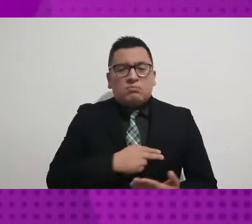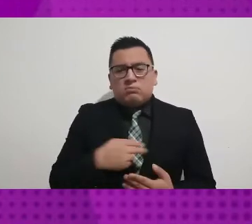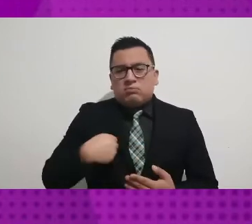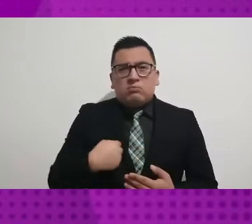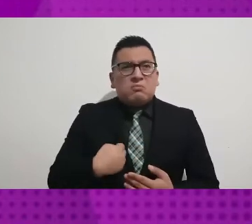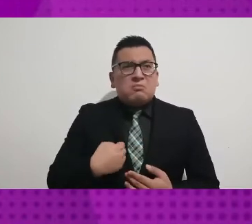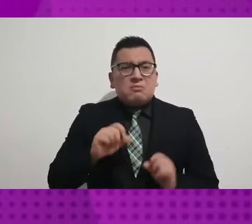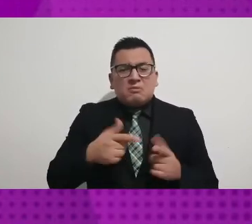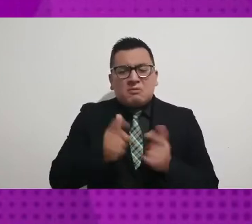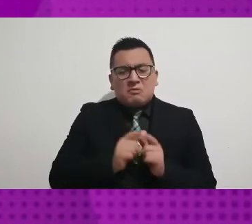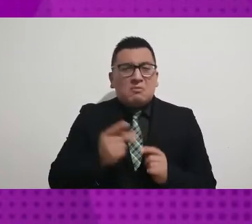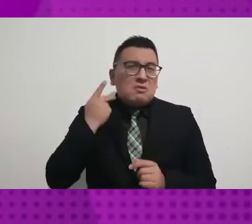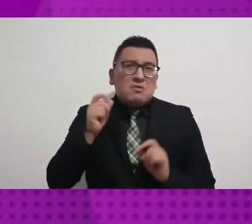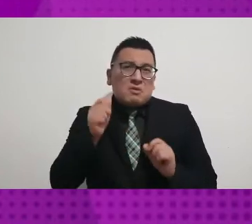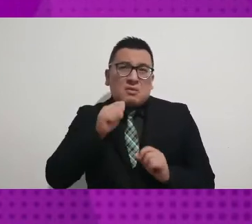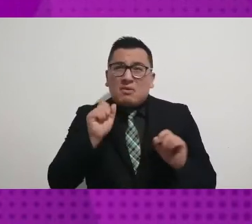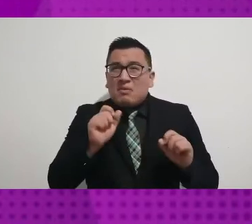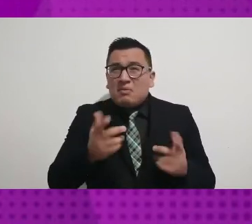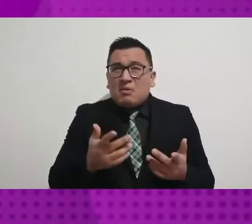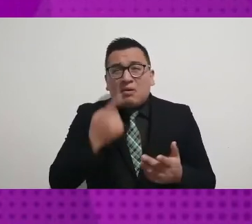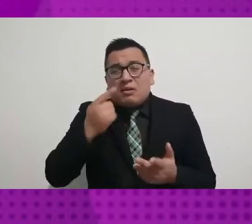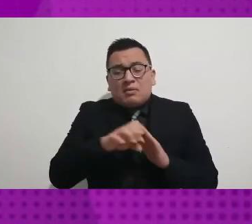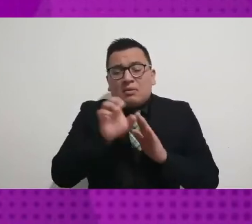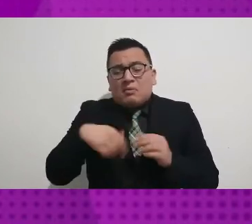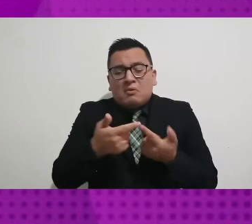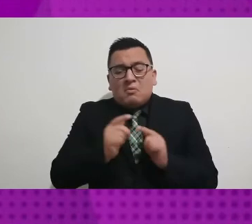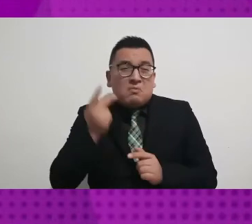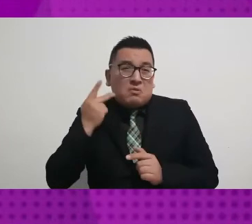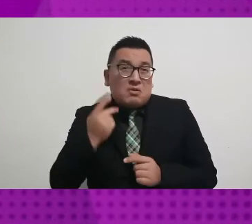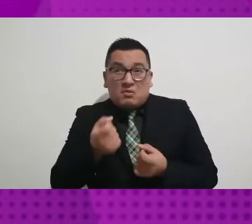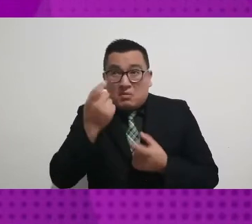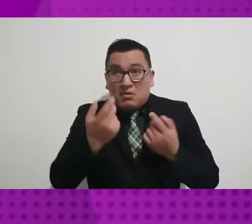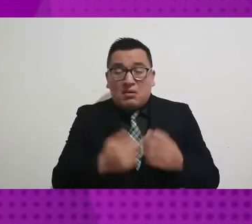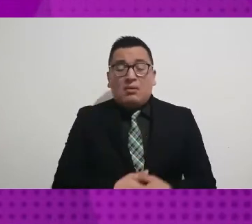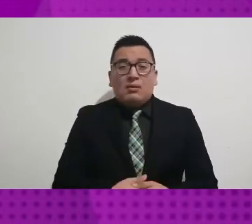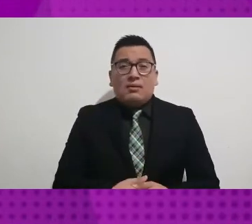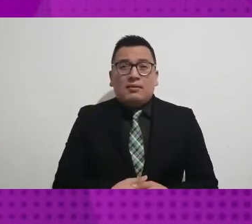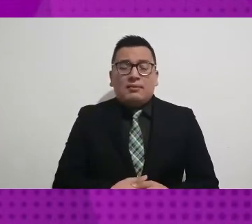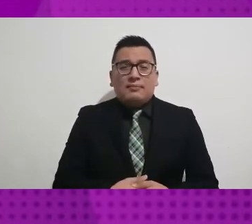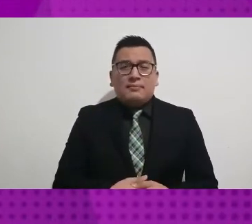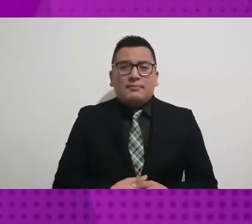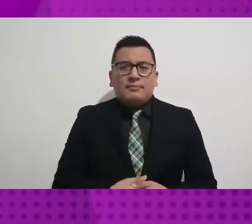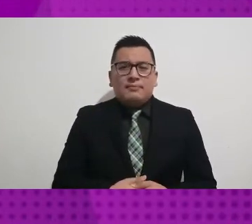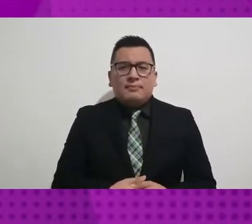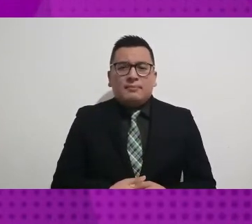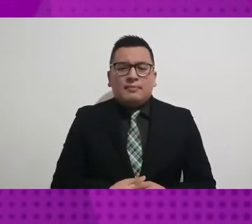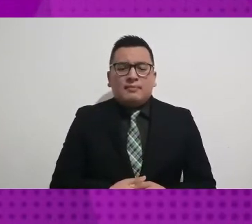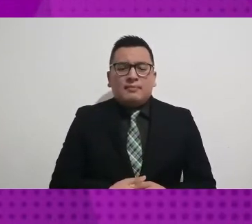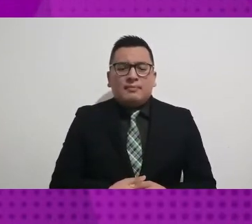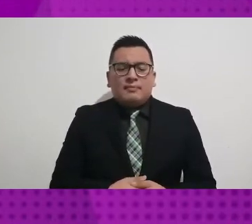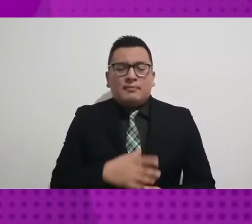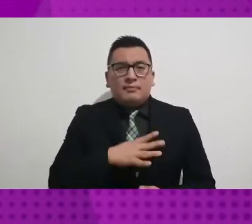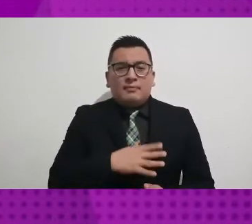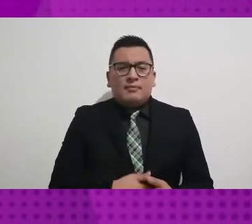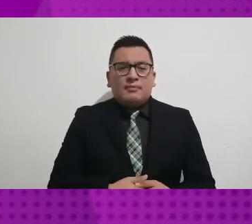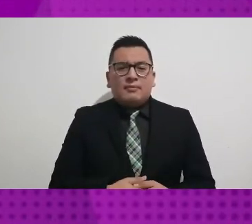política distinta a la que ofrecerían los partidos políticos, ¿no? Algunos partidos políticos, siendo congruentes con determinado